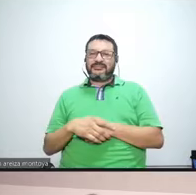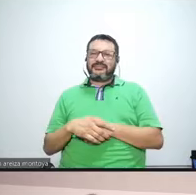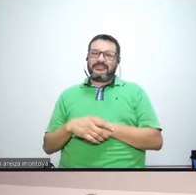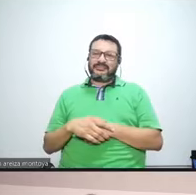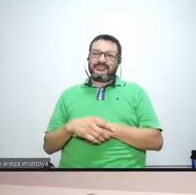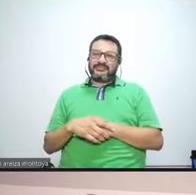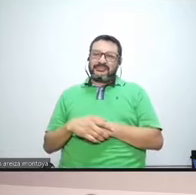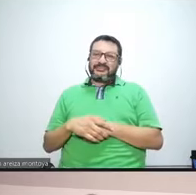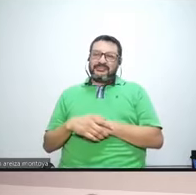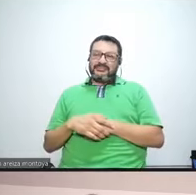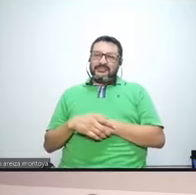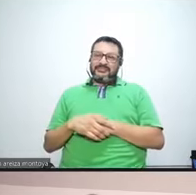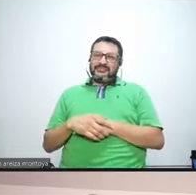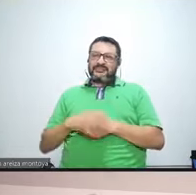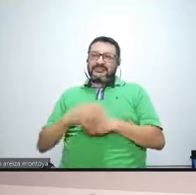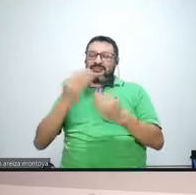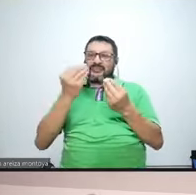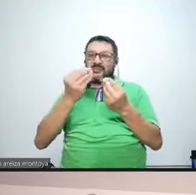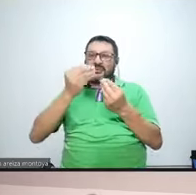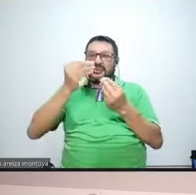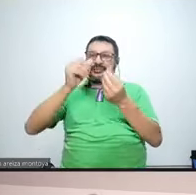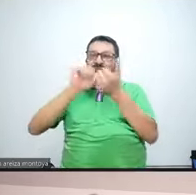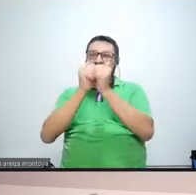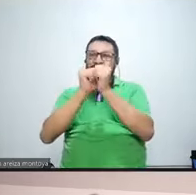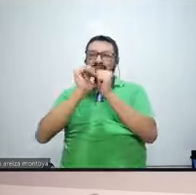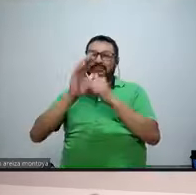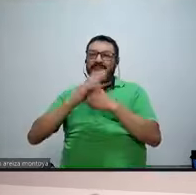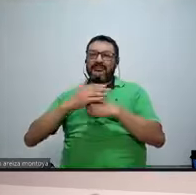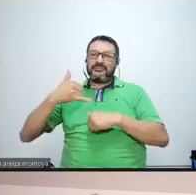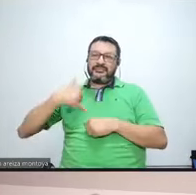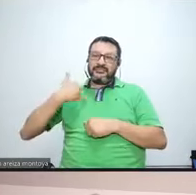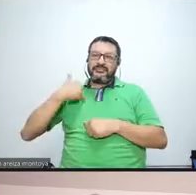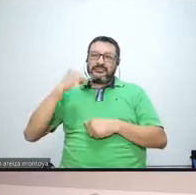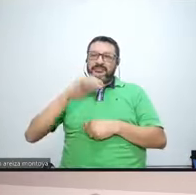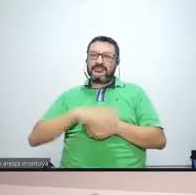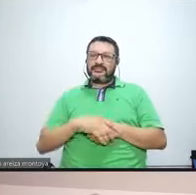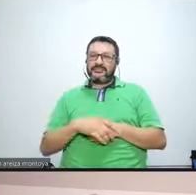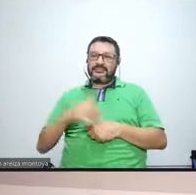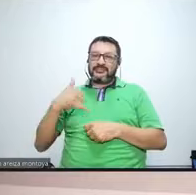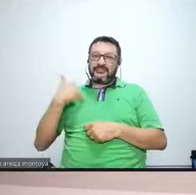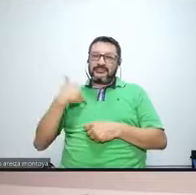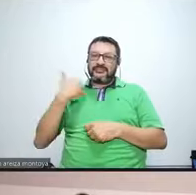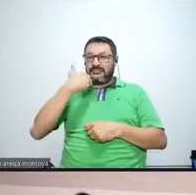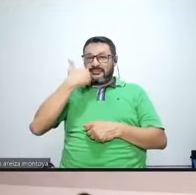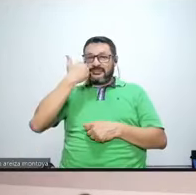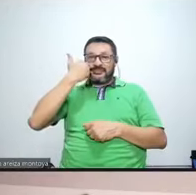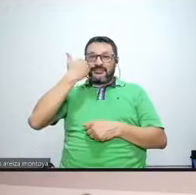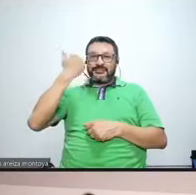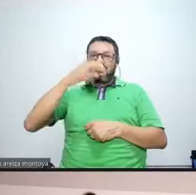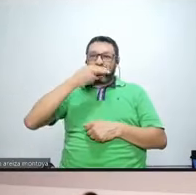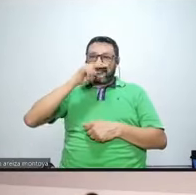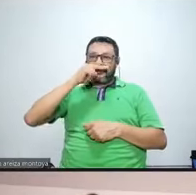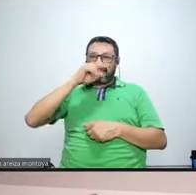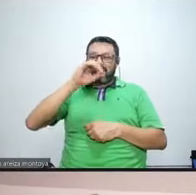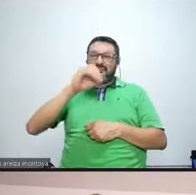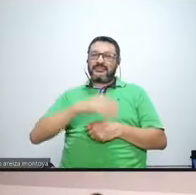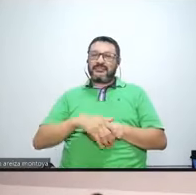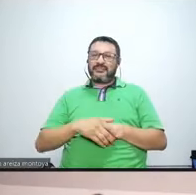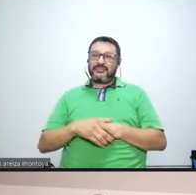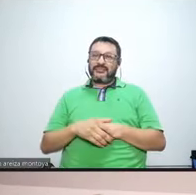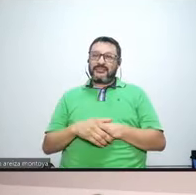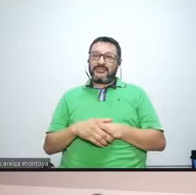con muchos deportes, pero la gimnasia tiene eso en particular, que llegan muy niños. Entonces, yo desde que tengo